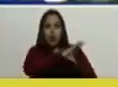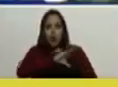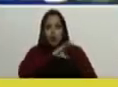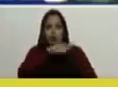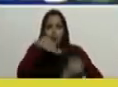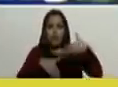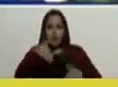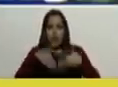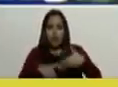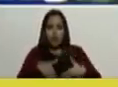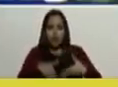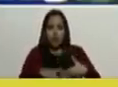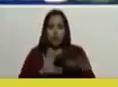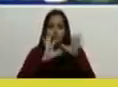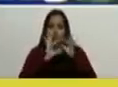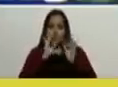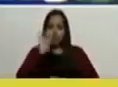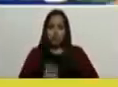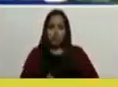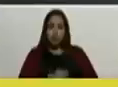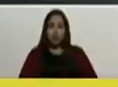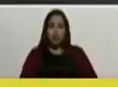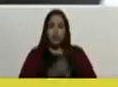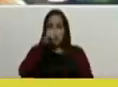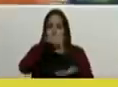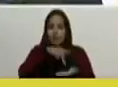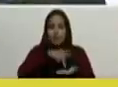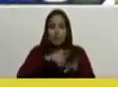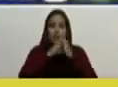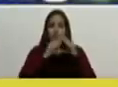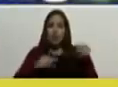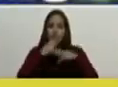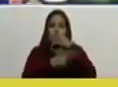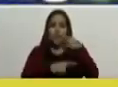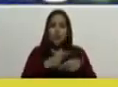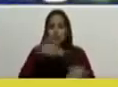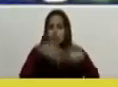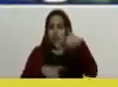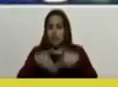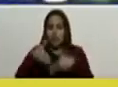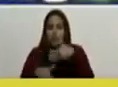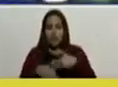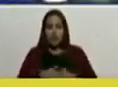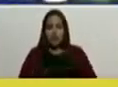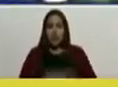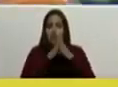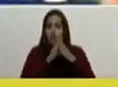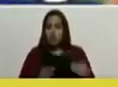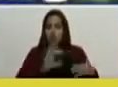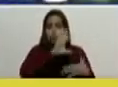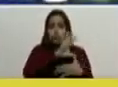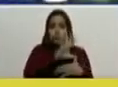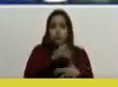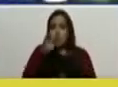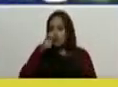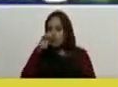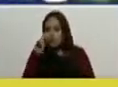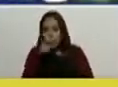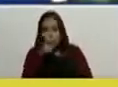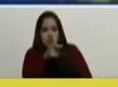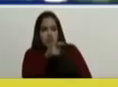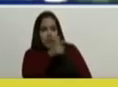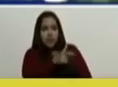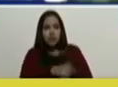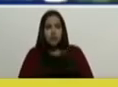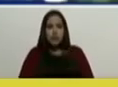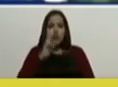Electoral de UNASUR, presidente, que participaba en todos los procesos electorales del continente, lo supervisaba